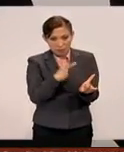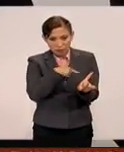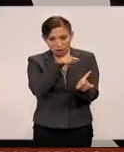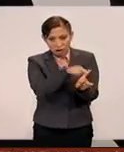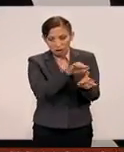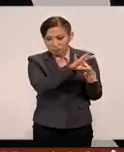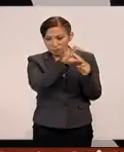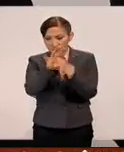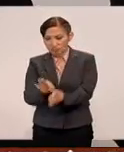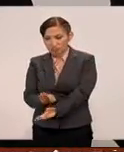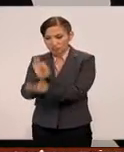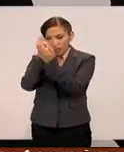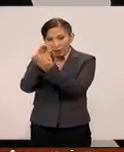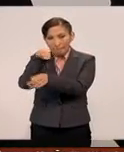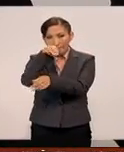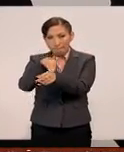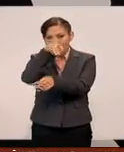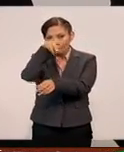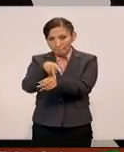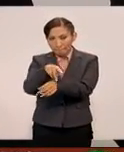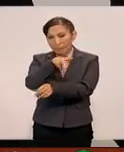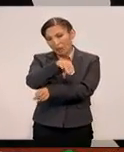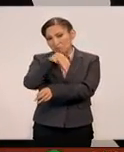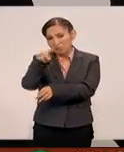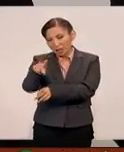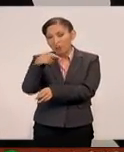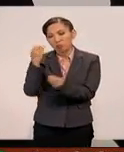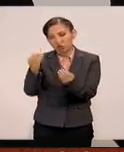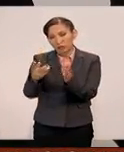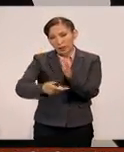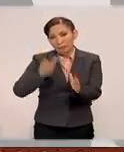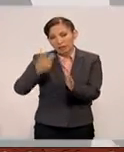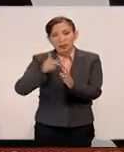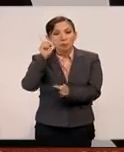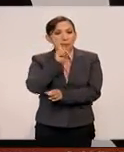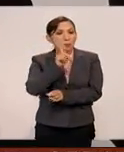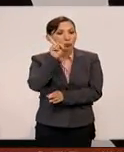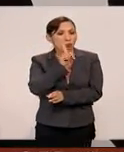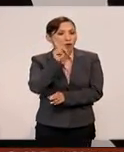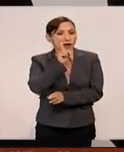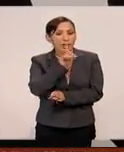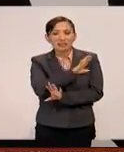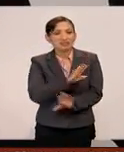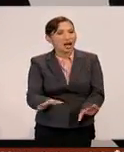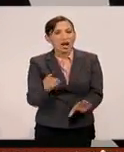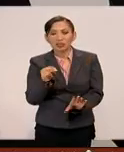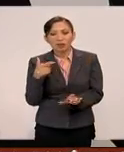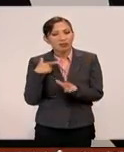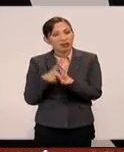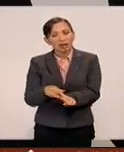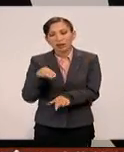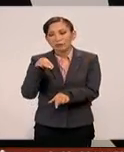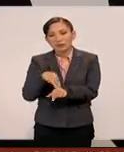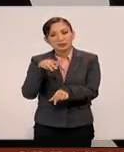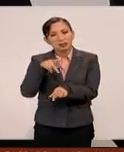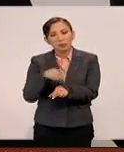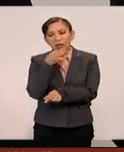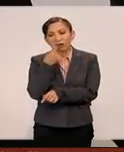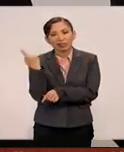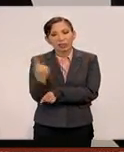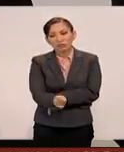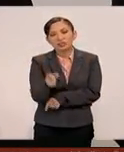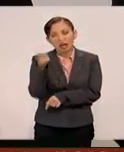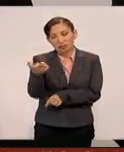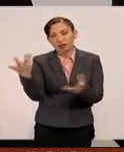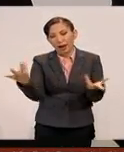y se presenta ante el Ministerio Público. En muchas ocasiones la mujer ya no sigue ante el Ministerio Público la denuncia